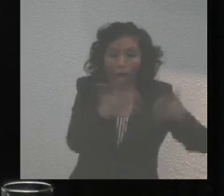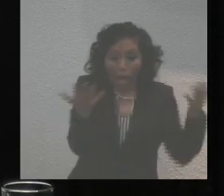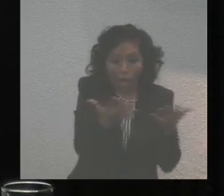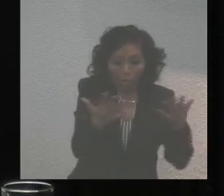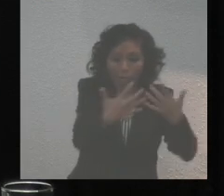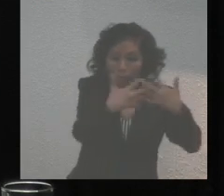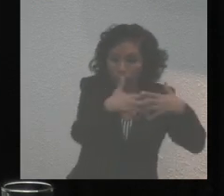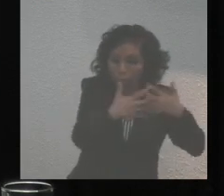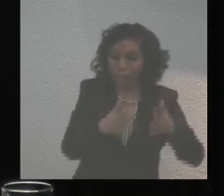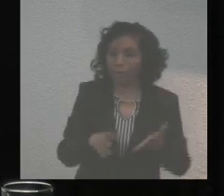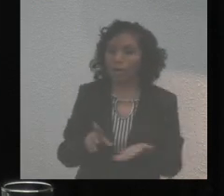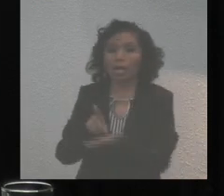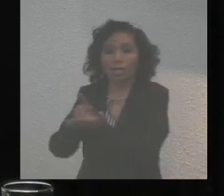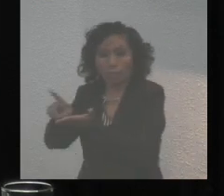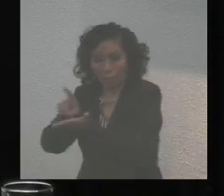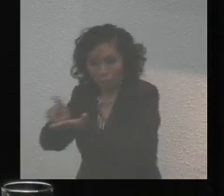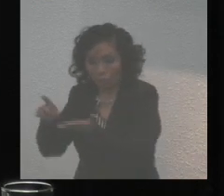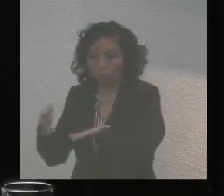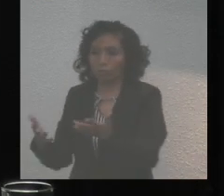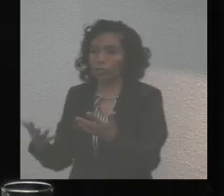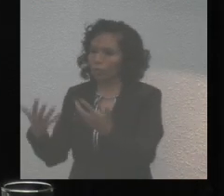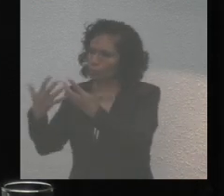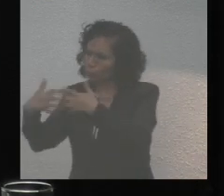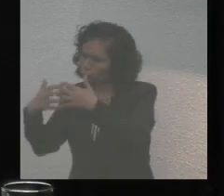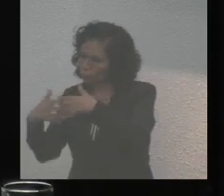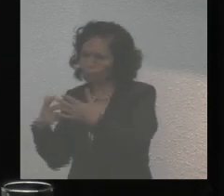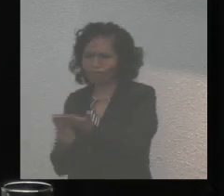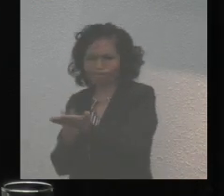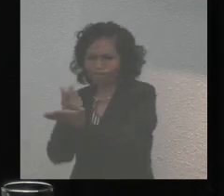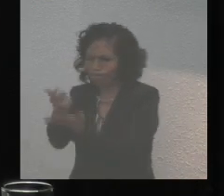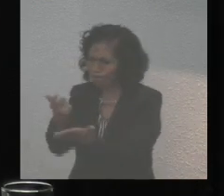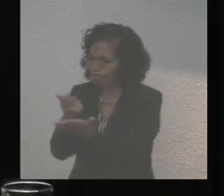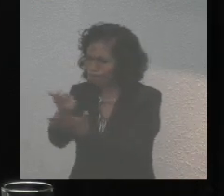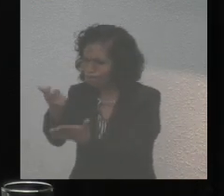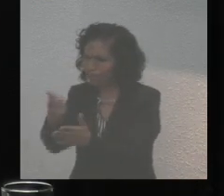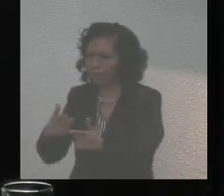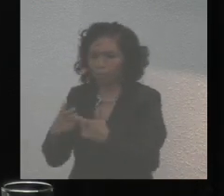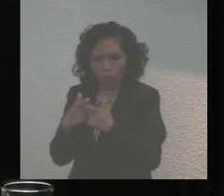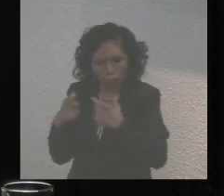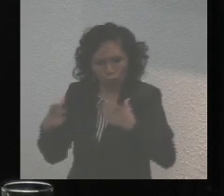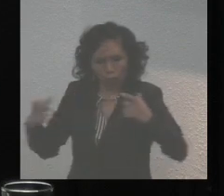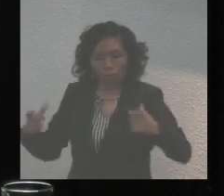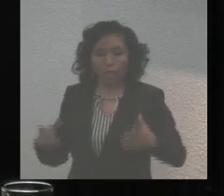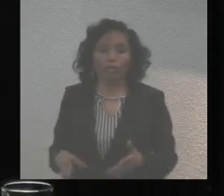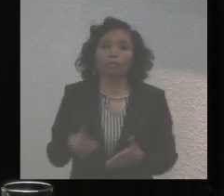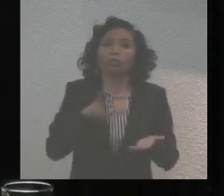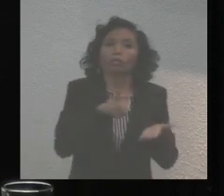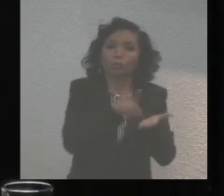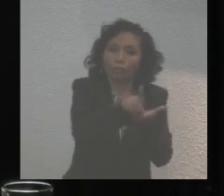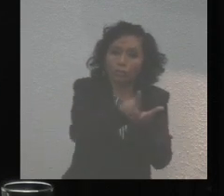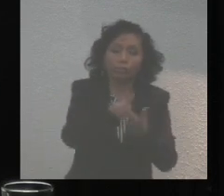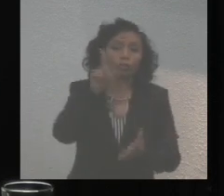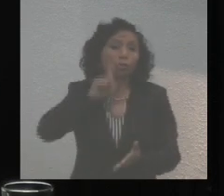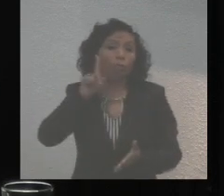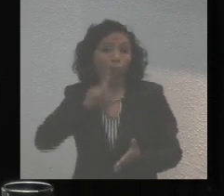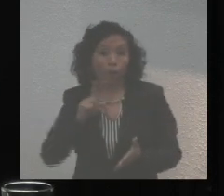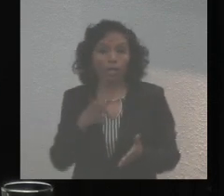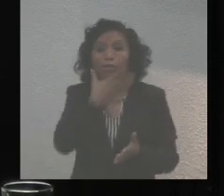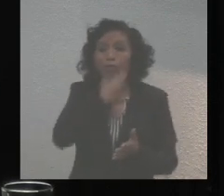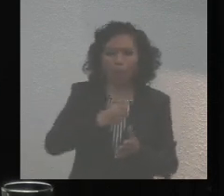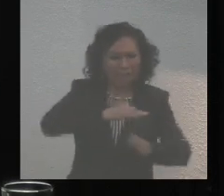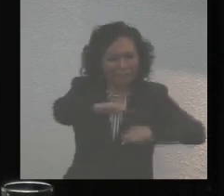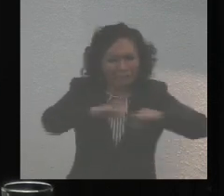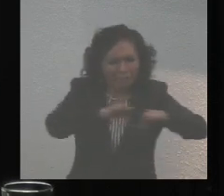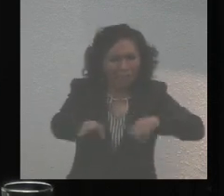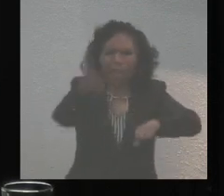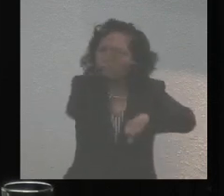el derecho de los y las inversionistas que apuestan al crecimiento y los derechos de mujeres y hombres quienes trabajan